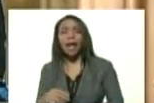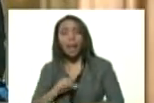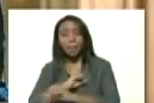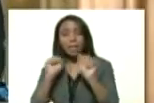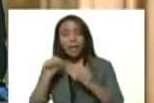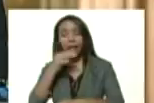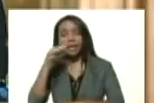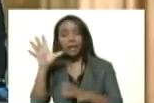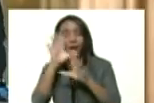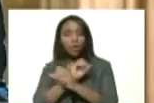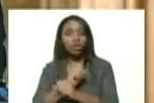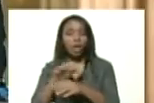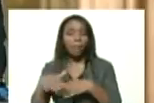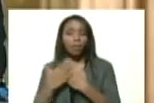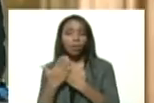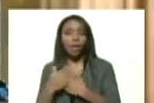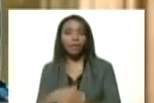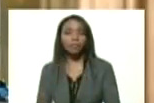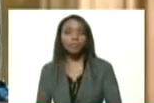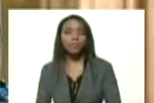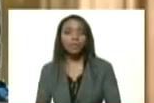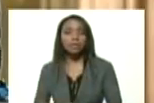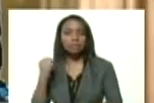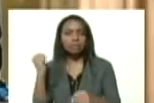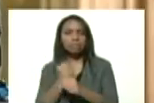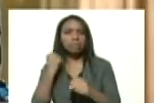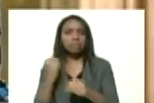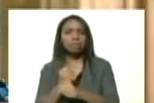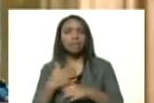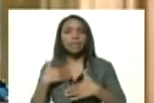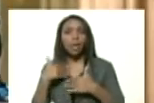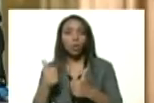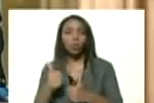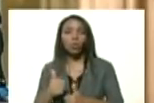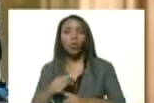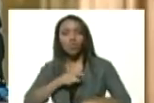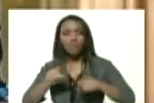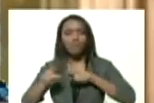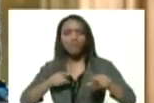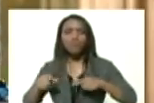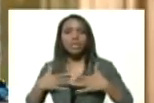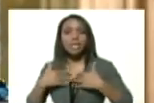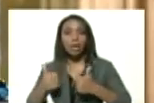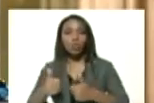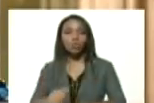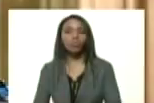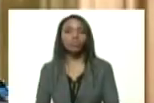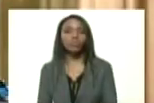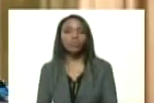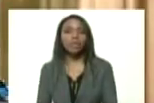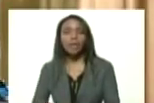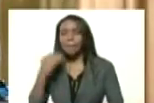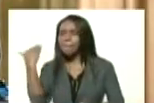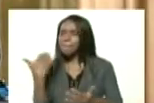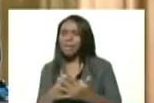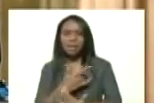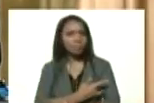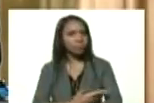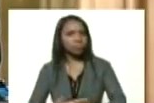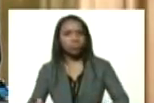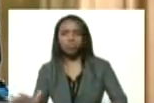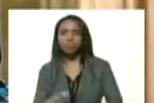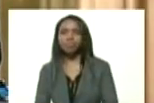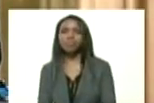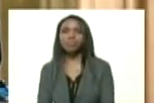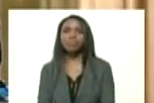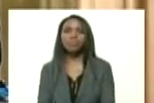en la tarde en la noche en la madrugada trabajando por la salud coordinando por la salud miles miles miles